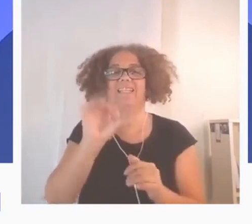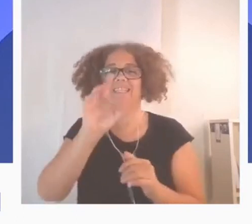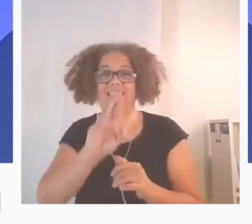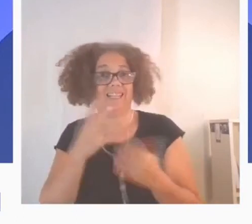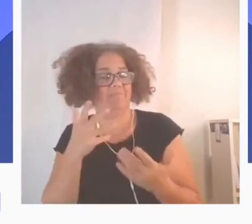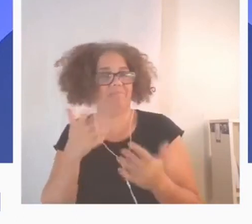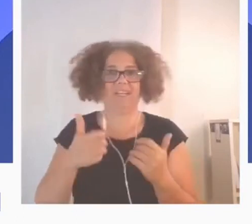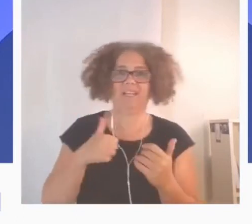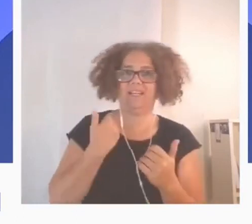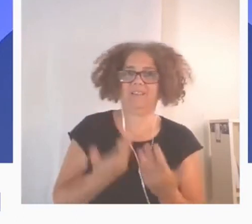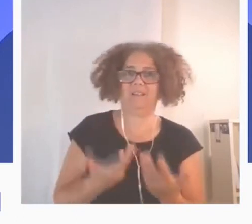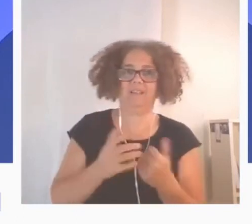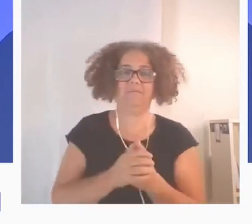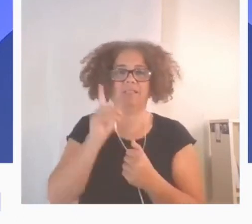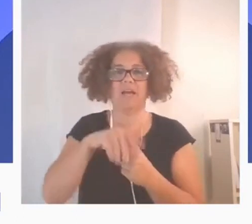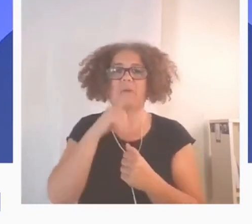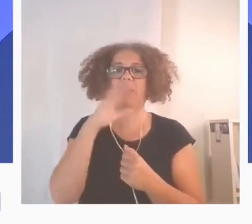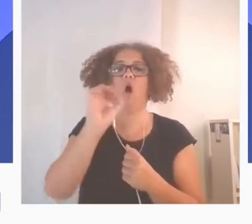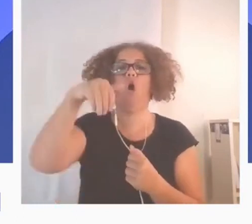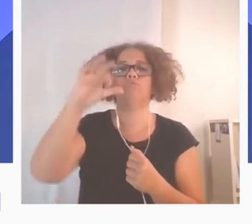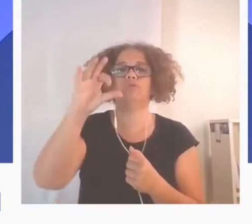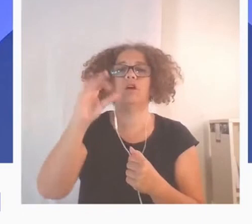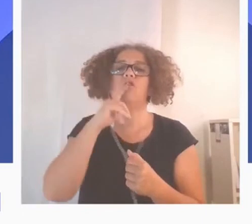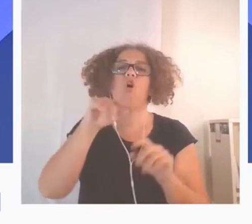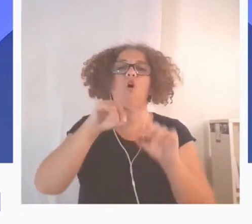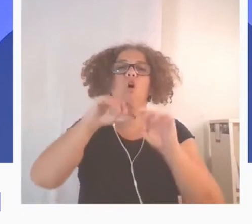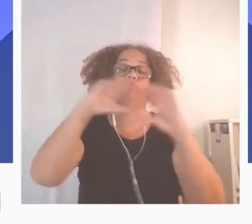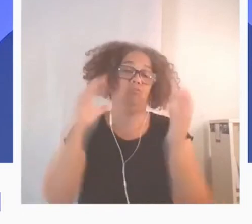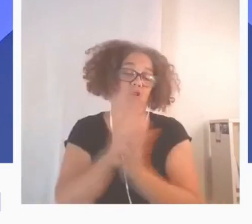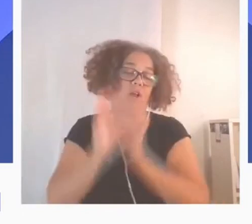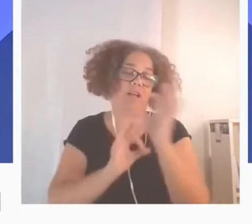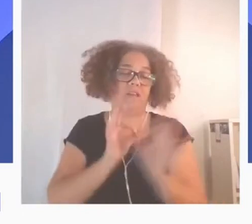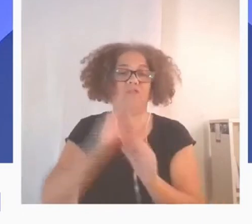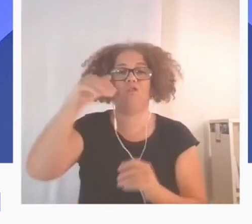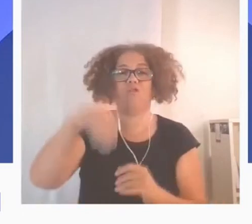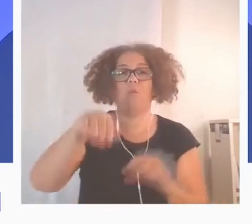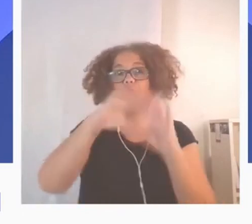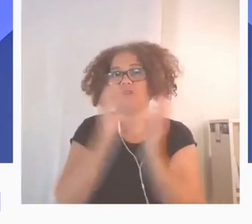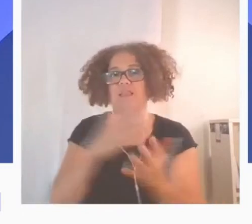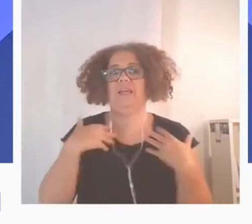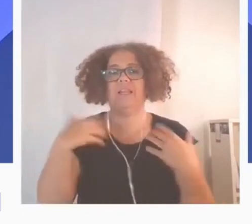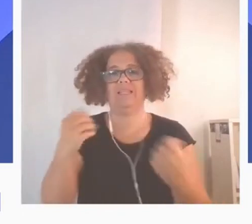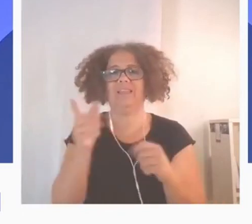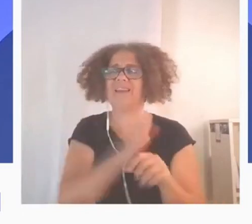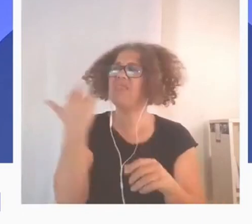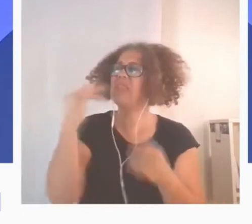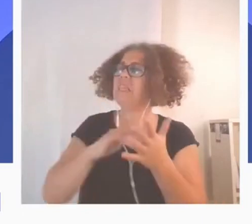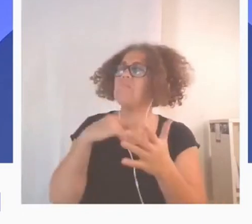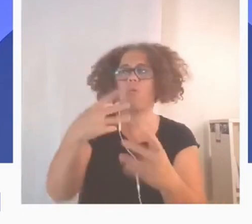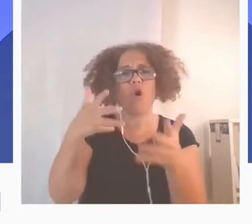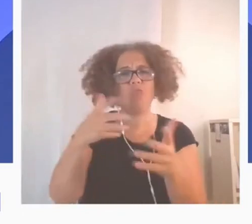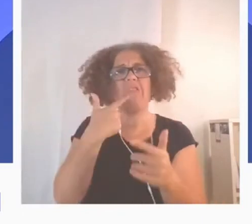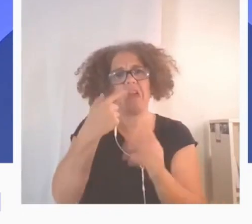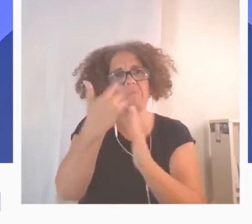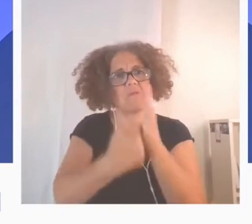la OMS, la Organización Mundial de la Salud, ya recomendaba hace tiempo recetar cultura